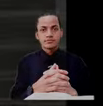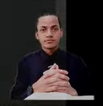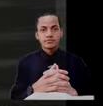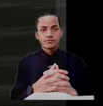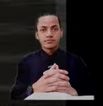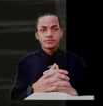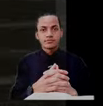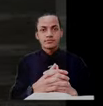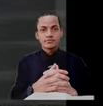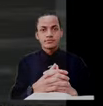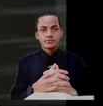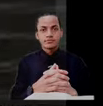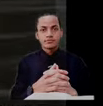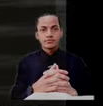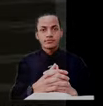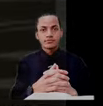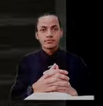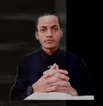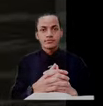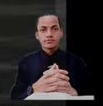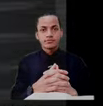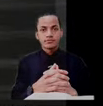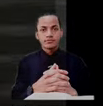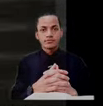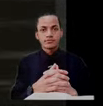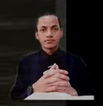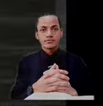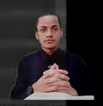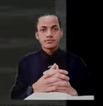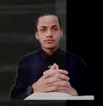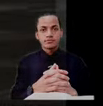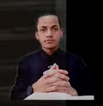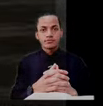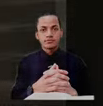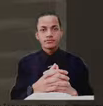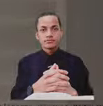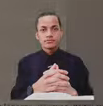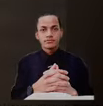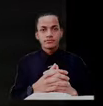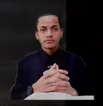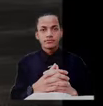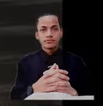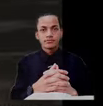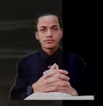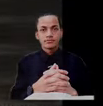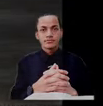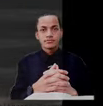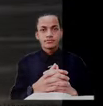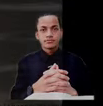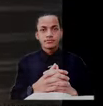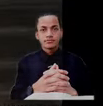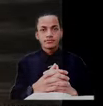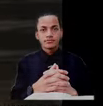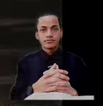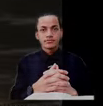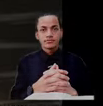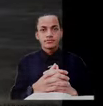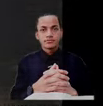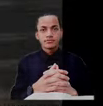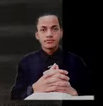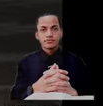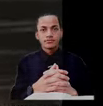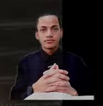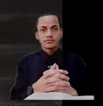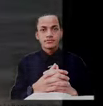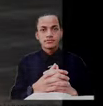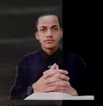TM266, donde también se sugiere, basado en las dataciones geológicas y paleontológicas, que dicho fósil era de alrededor de 6